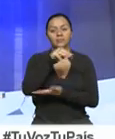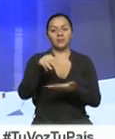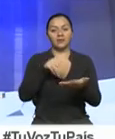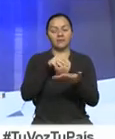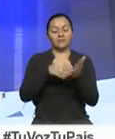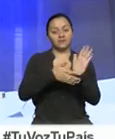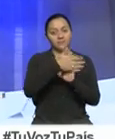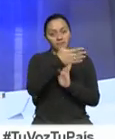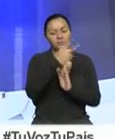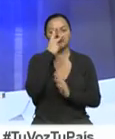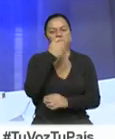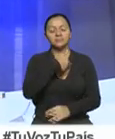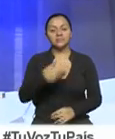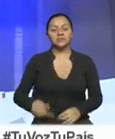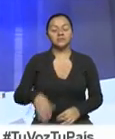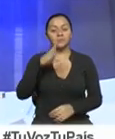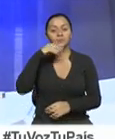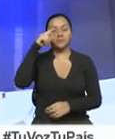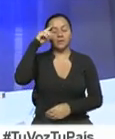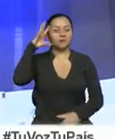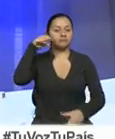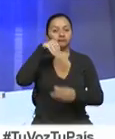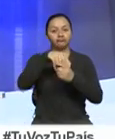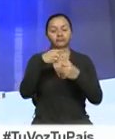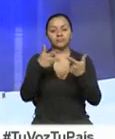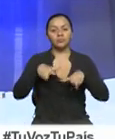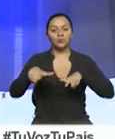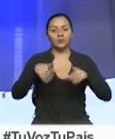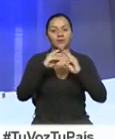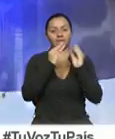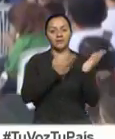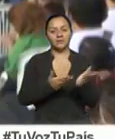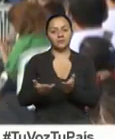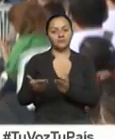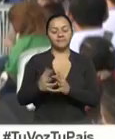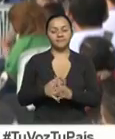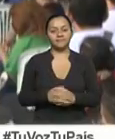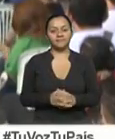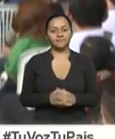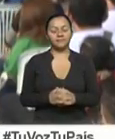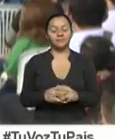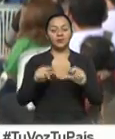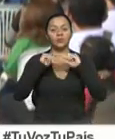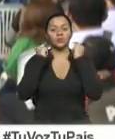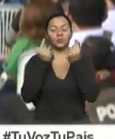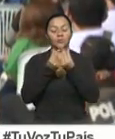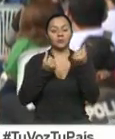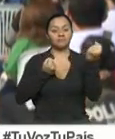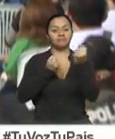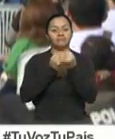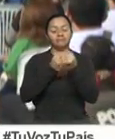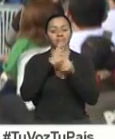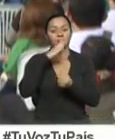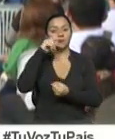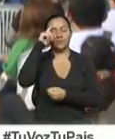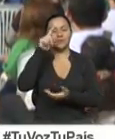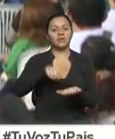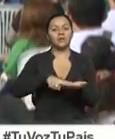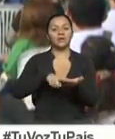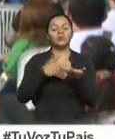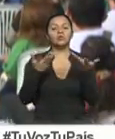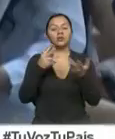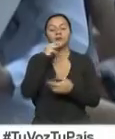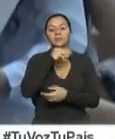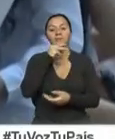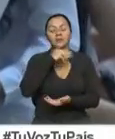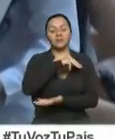de la República, Rafael Correa, estuvo presente en el evento. El colectivo Rafael Contigo Siempre se reunió en Manta, provincia